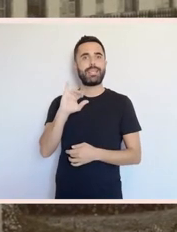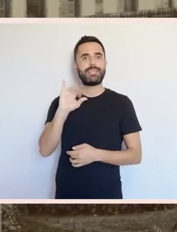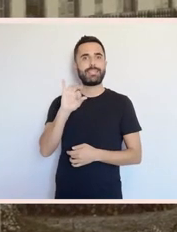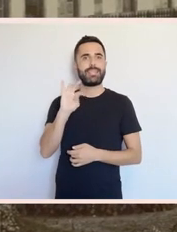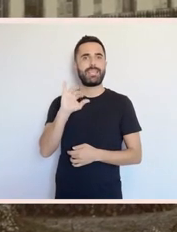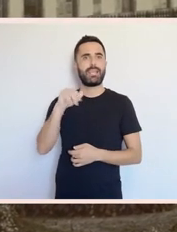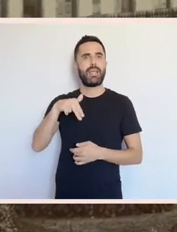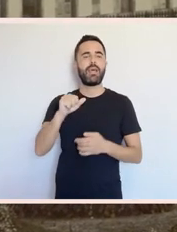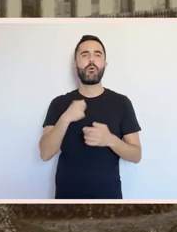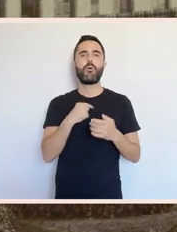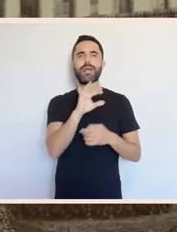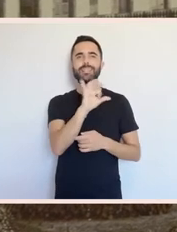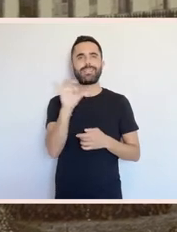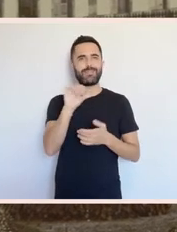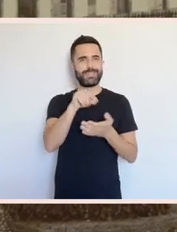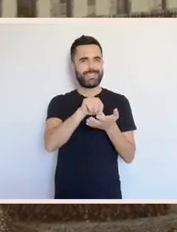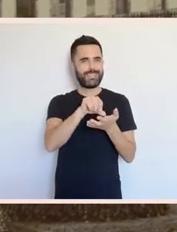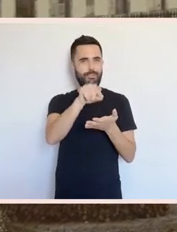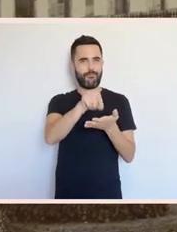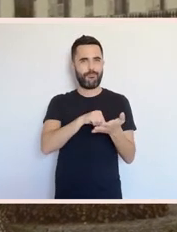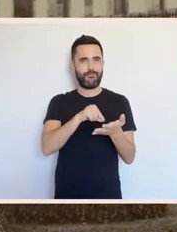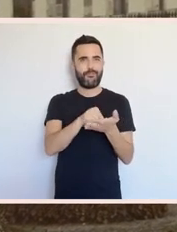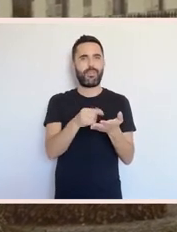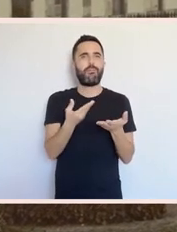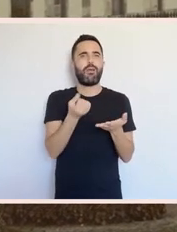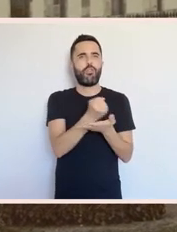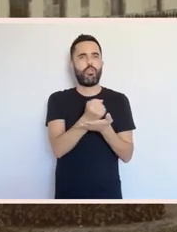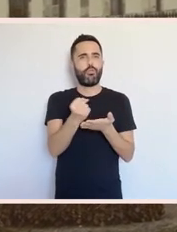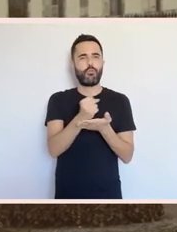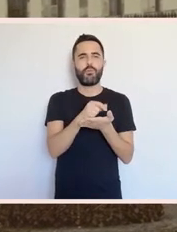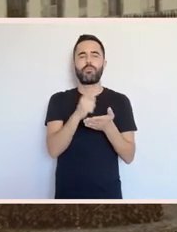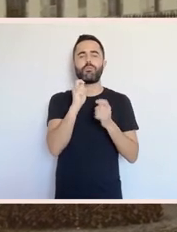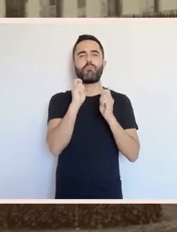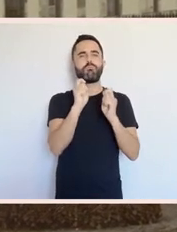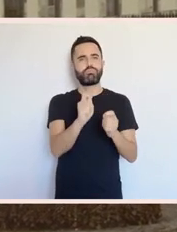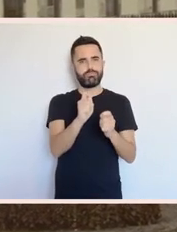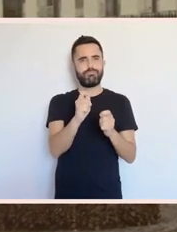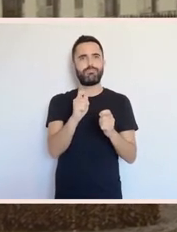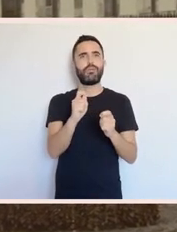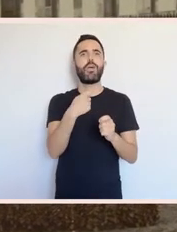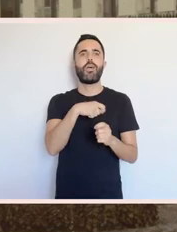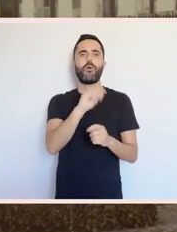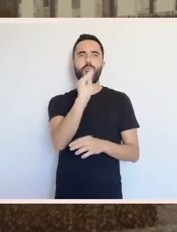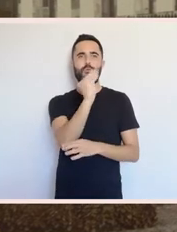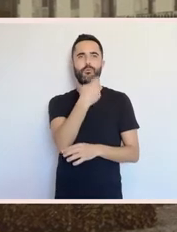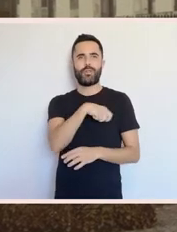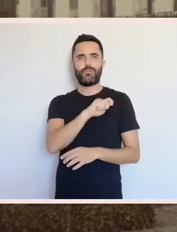toda Galicia, xunto coa Colexiata de Santa María del Sar de Santiago de Compostela.